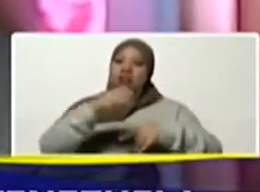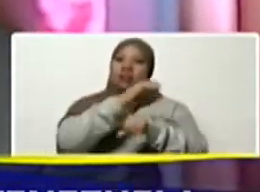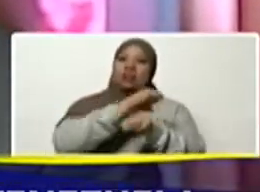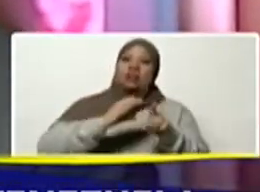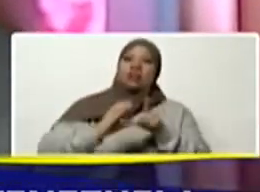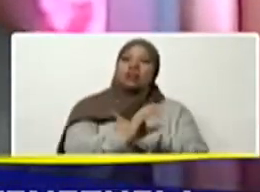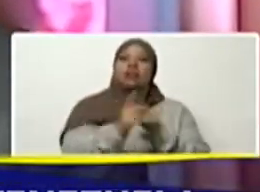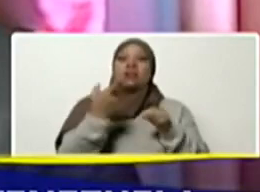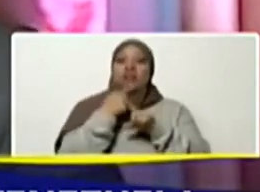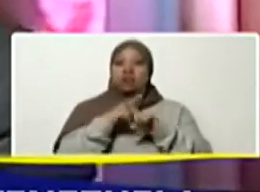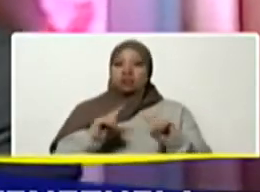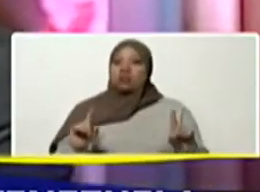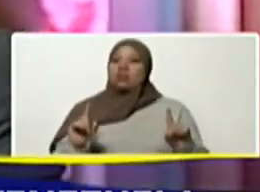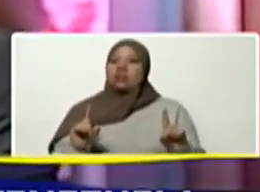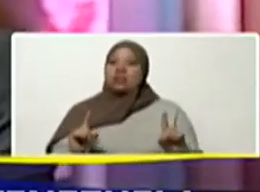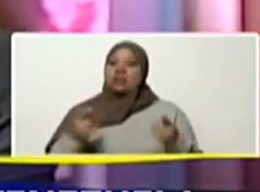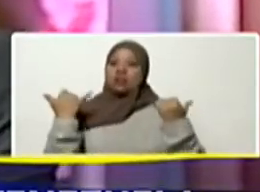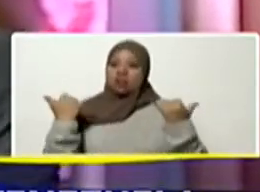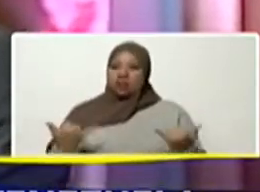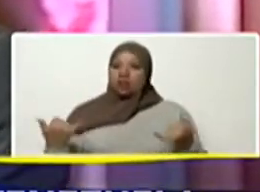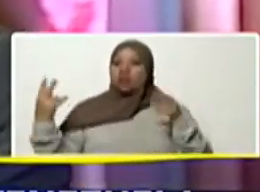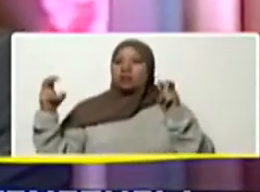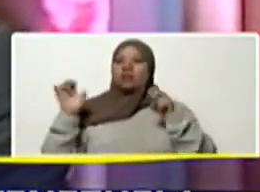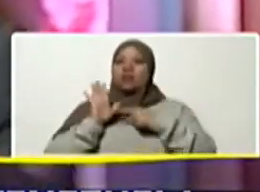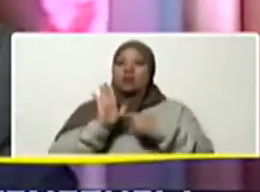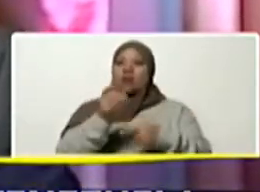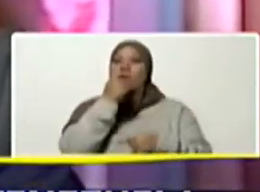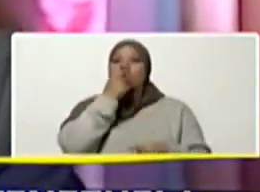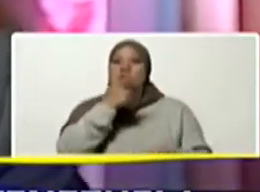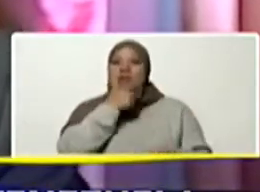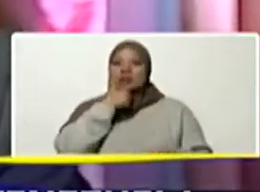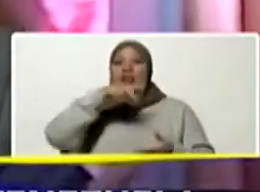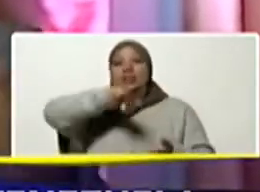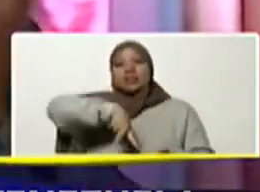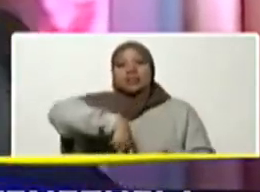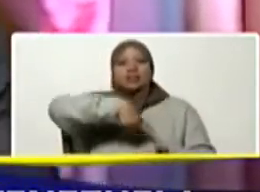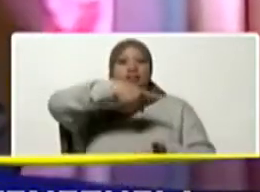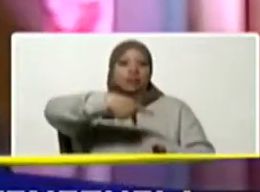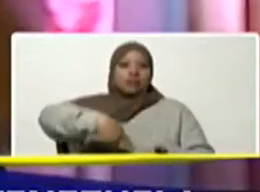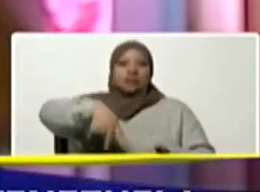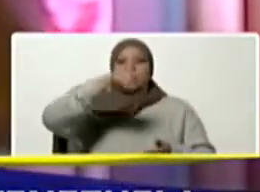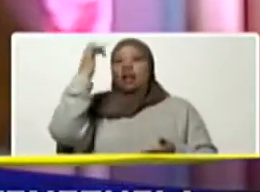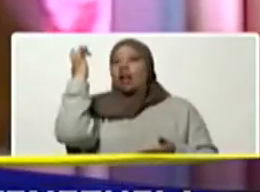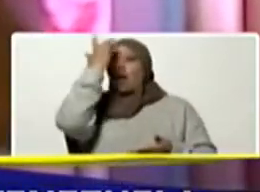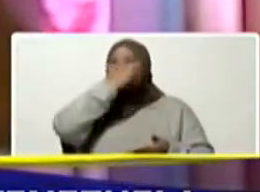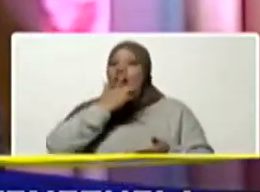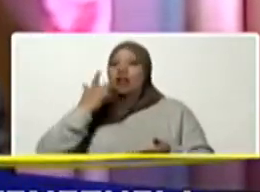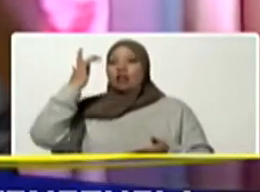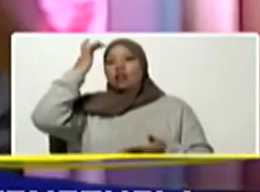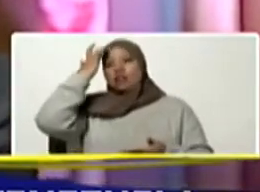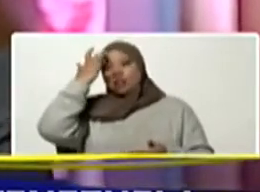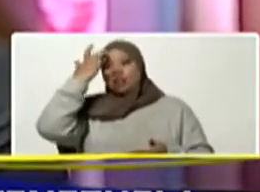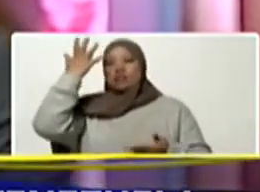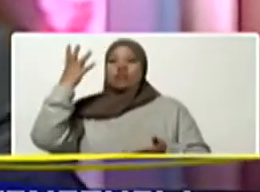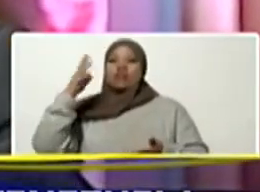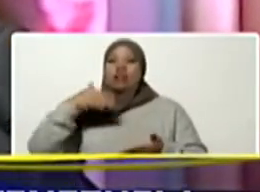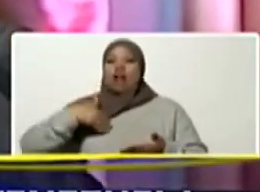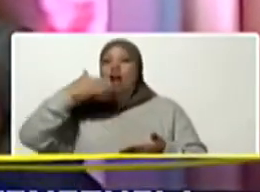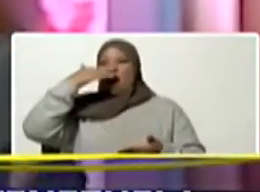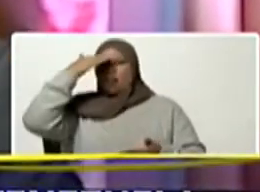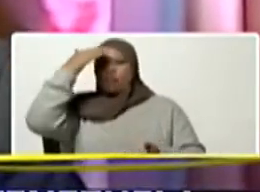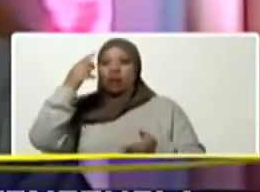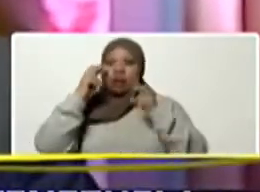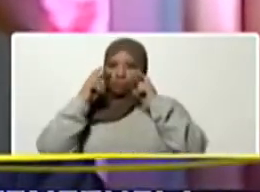de diversa índole. Ya hemos visto una muestra hermosa de la danza, escucharemos a lo largo de la jornada también